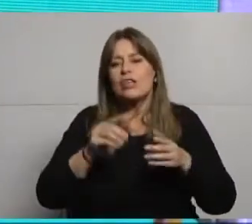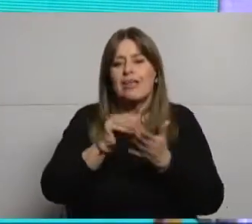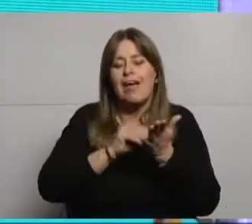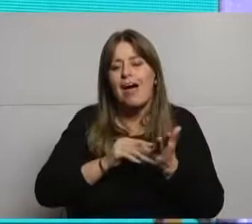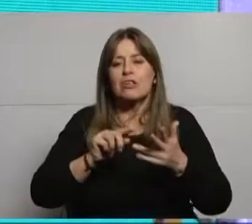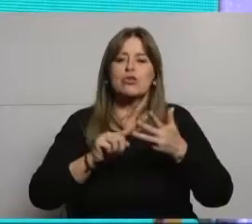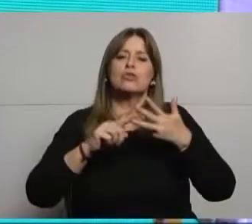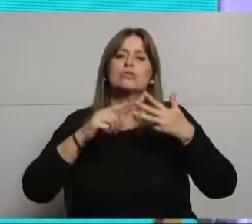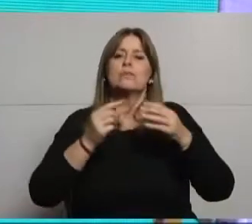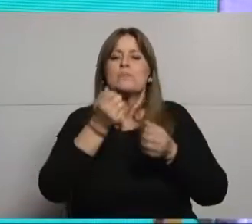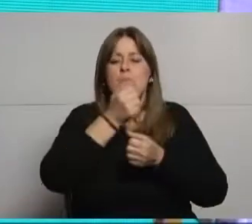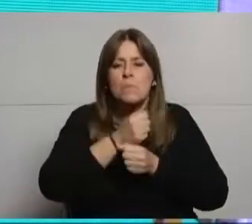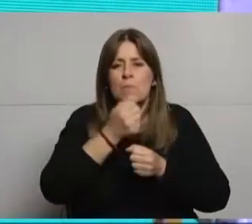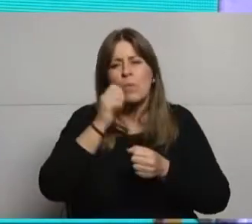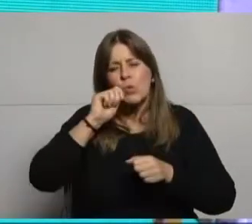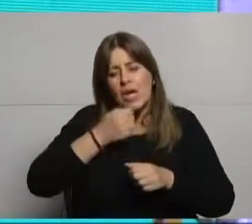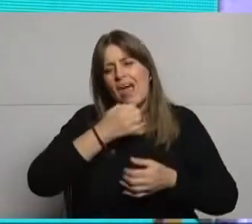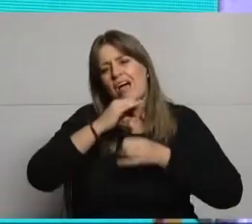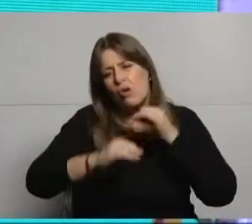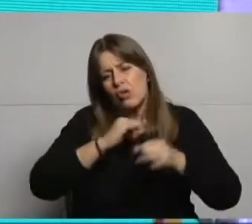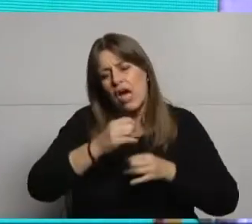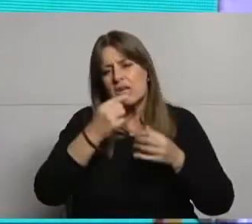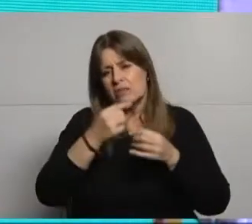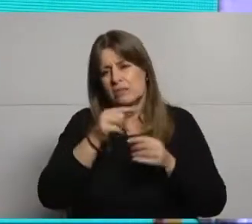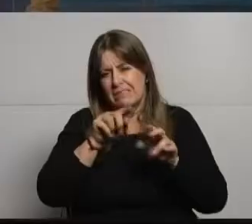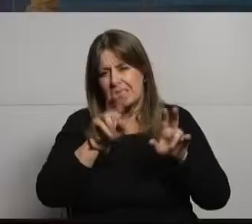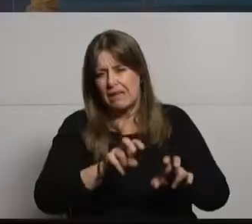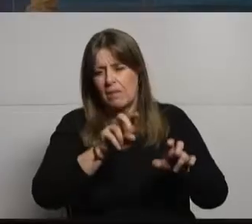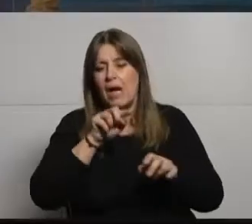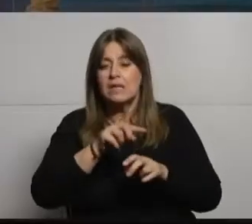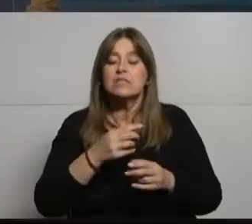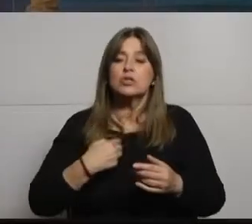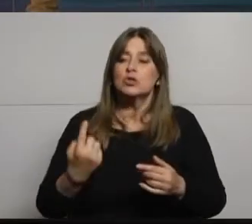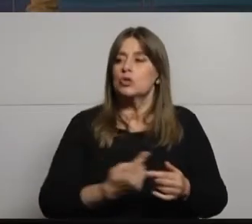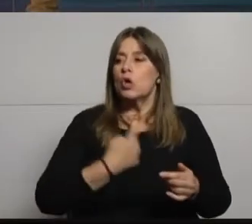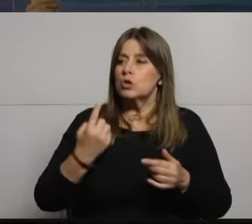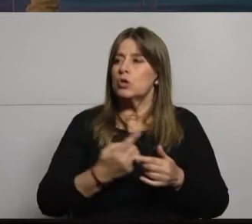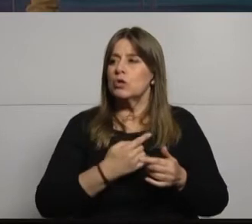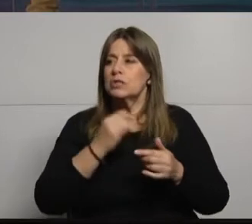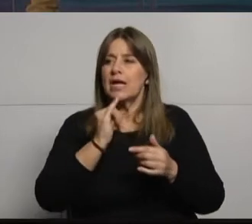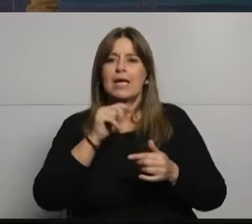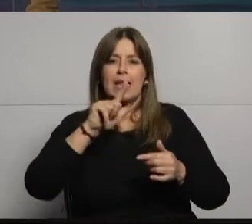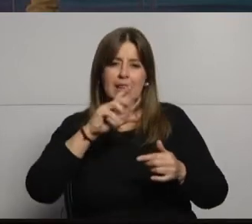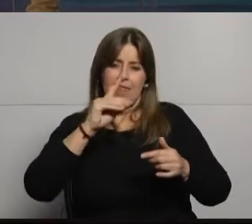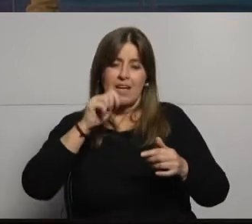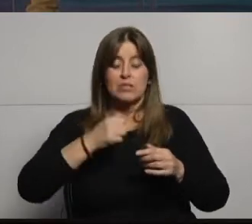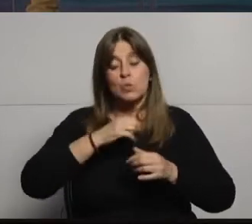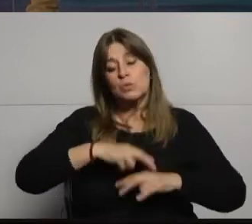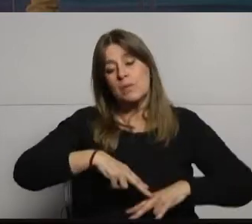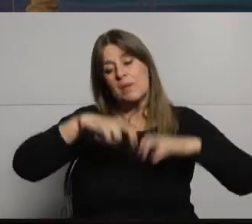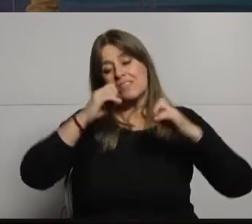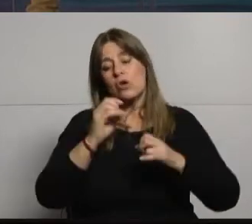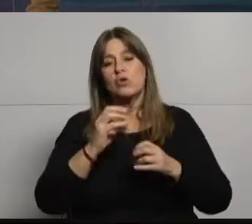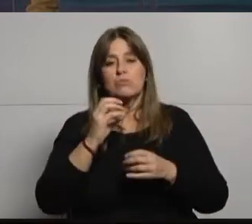que nos comentaras un poquito acerca de eso. Sí, nosotros desde Hilda, que bueno, somos un centro de investigación que trabaja en